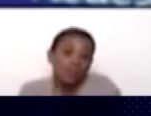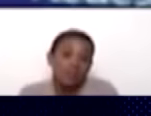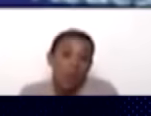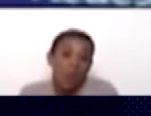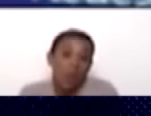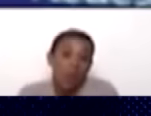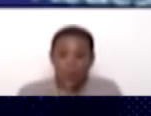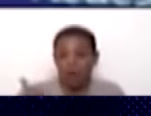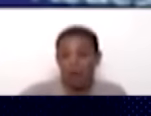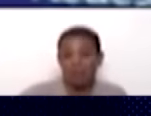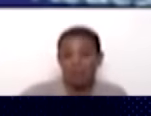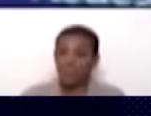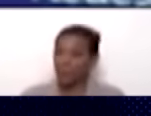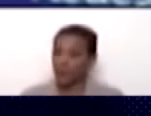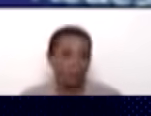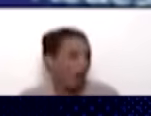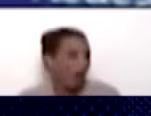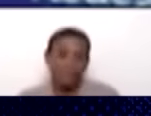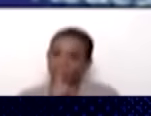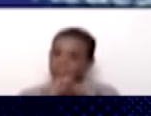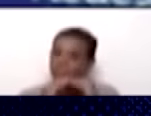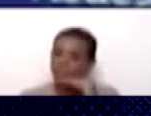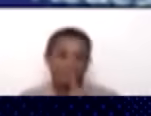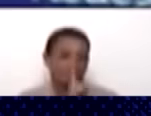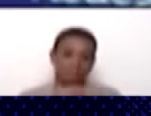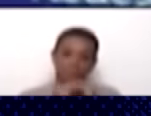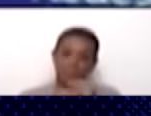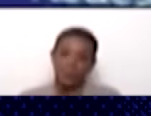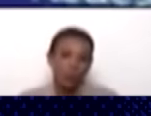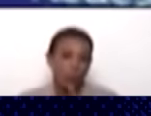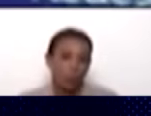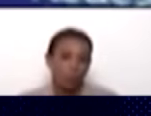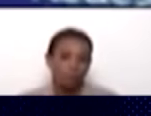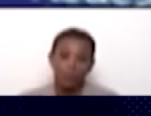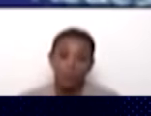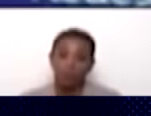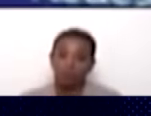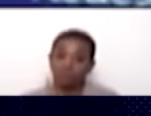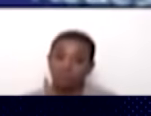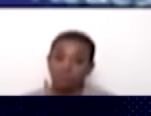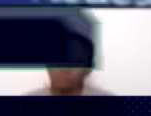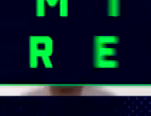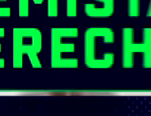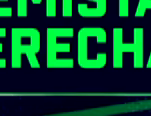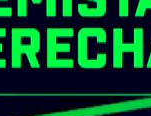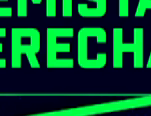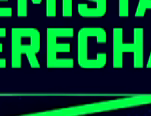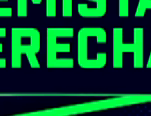decidieron, pero nosotros no vamos a callar, porque es una tremenda amenaza la